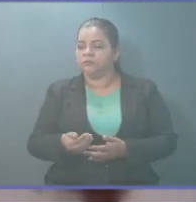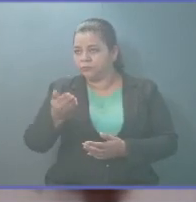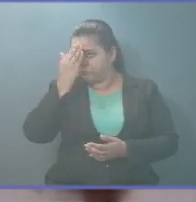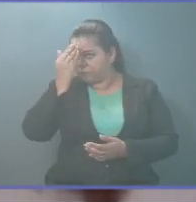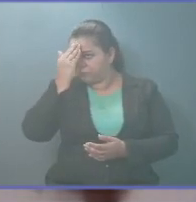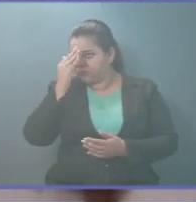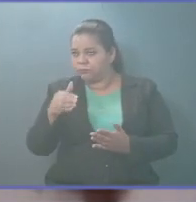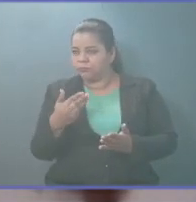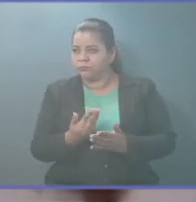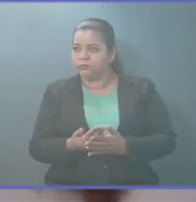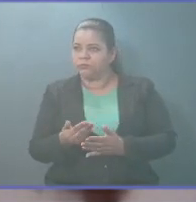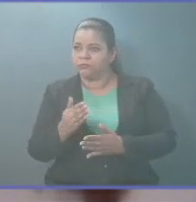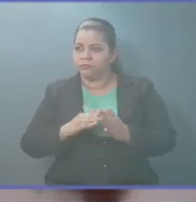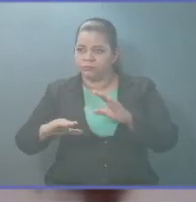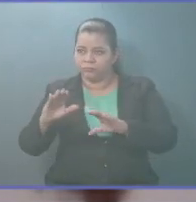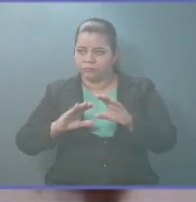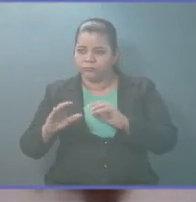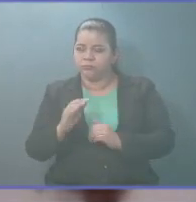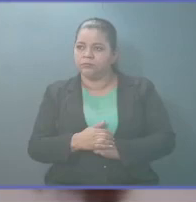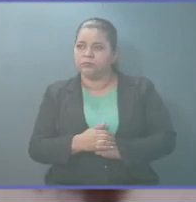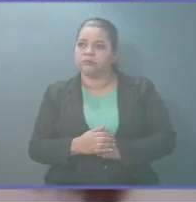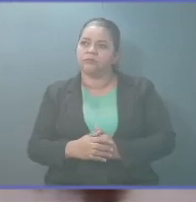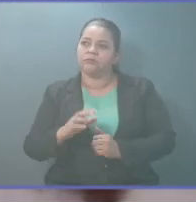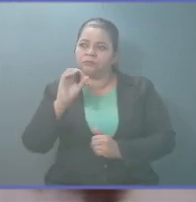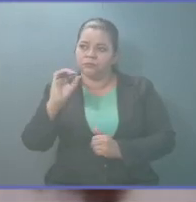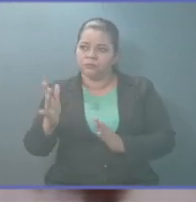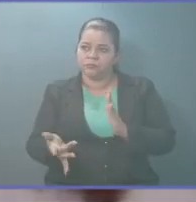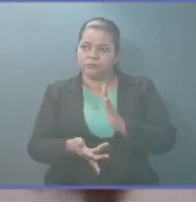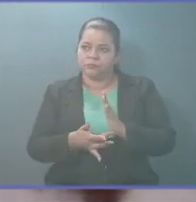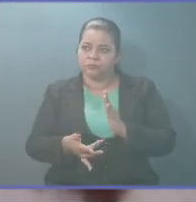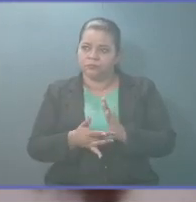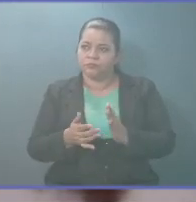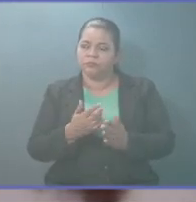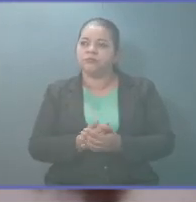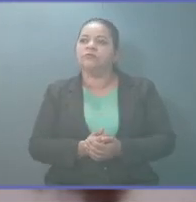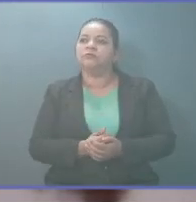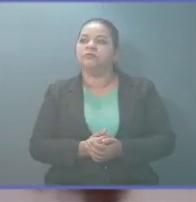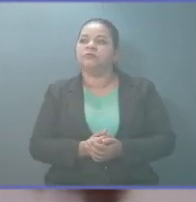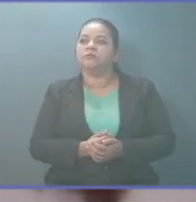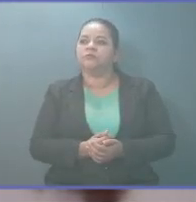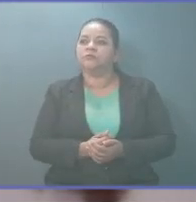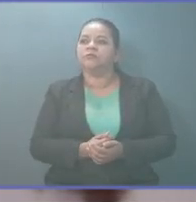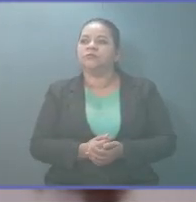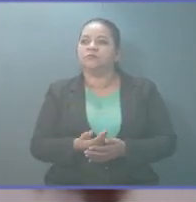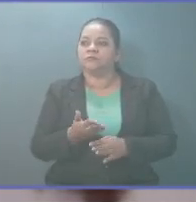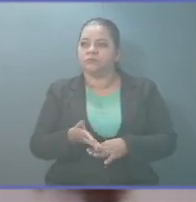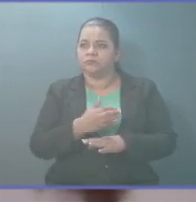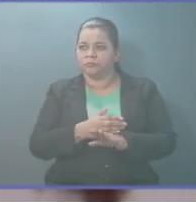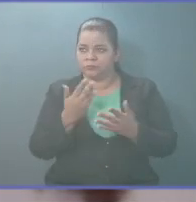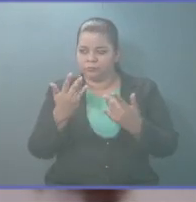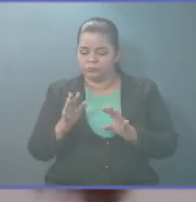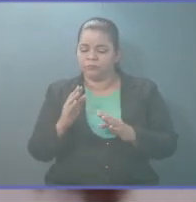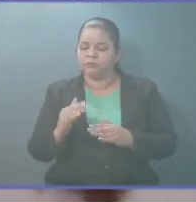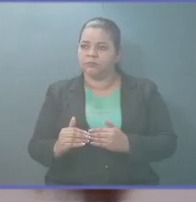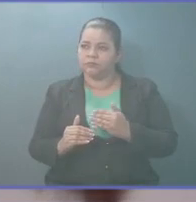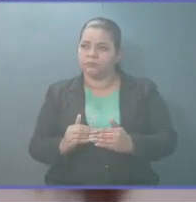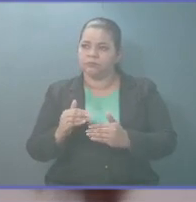conocimientos de la ciencia o de la técnica existente en el momento en que se han